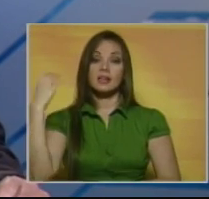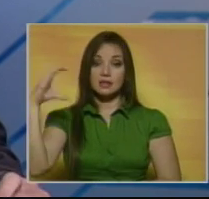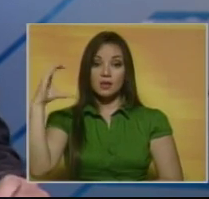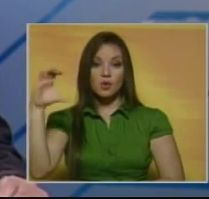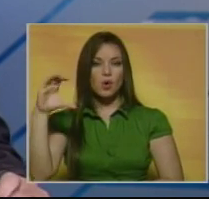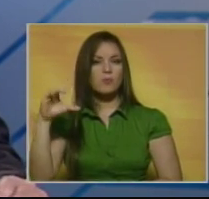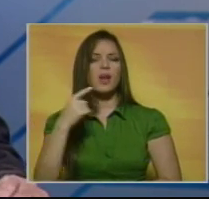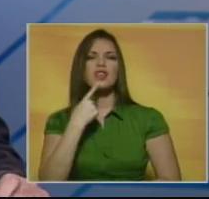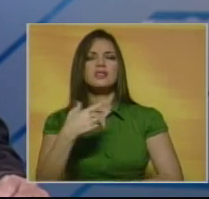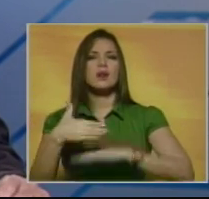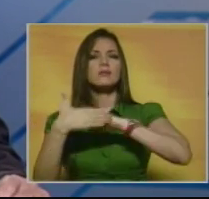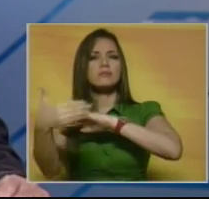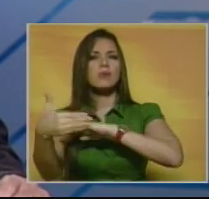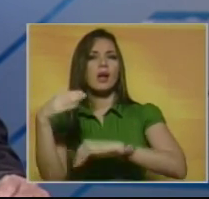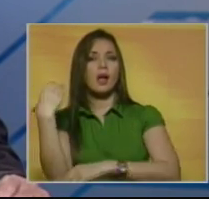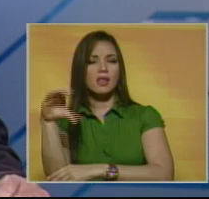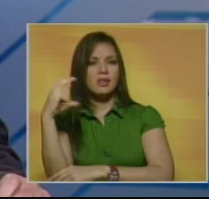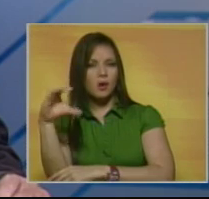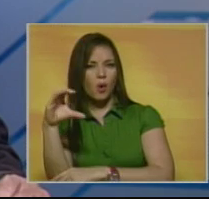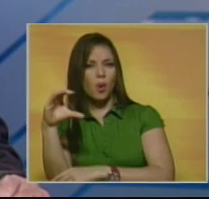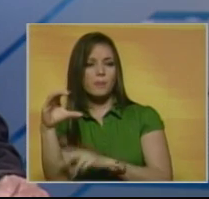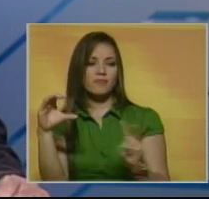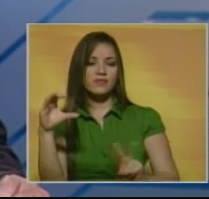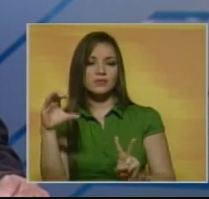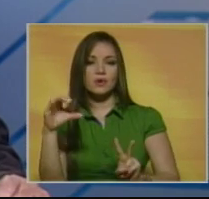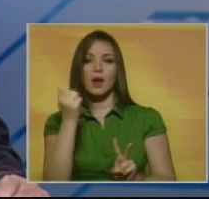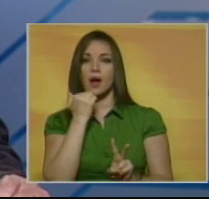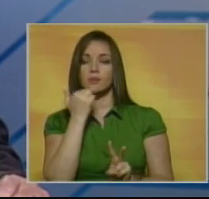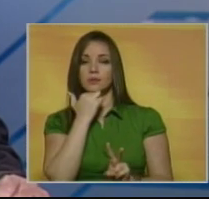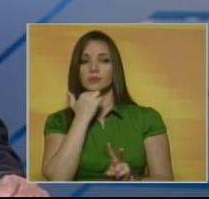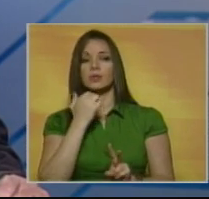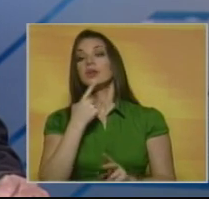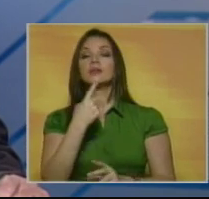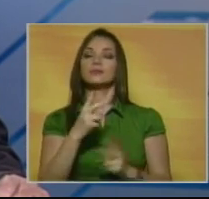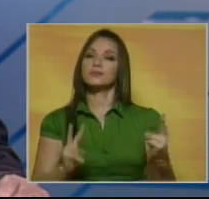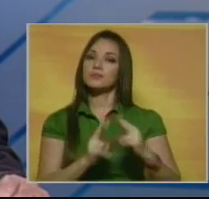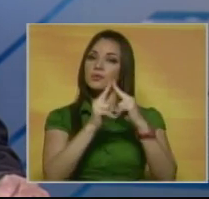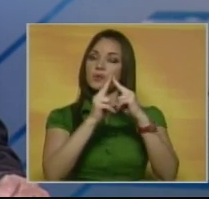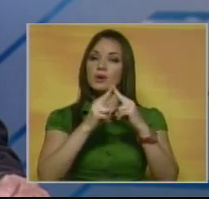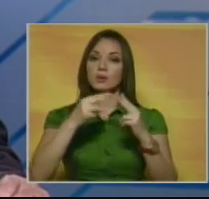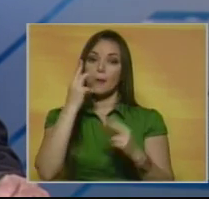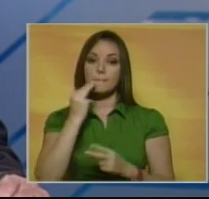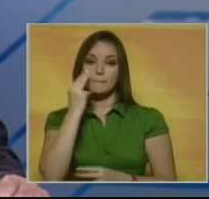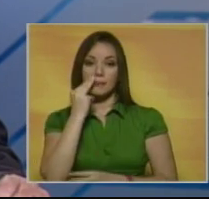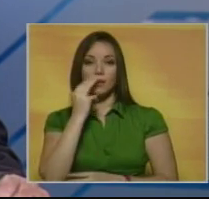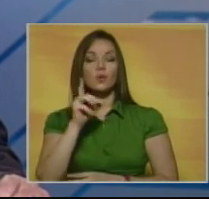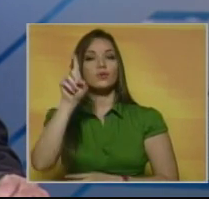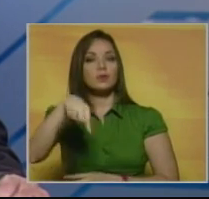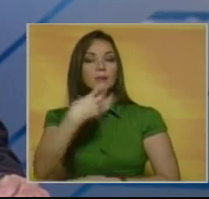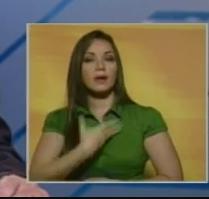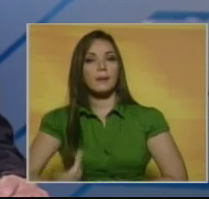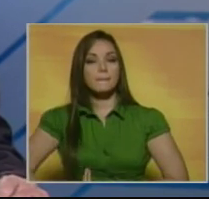derechos humanos en la frontera fueron algunas de las conclusiones del encuentro entre los mandatarios Nicolás Maduro y Juan Manuel Santos en